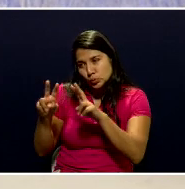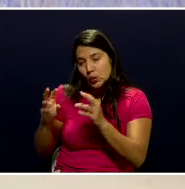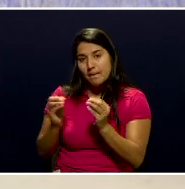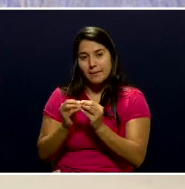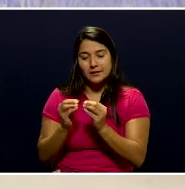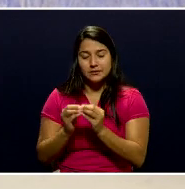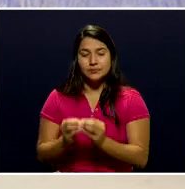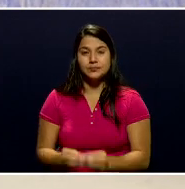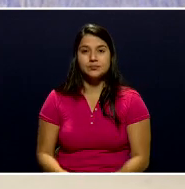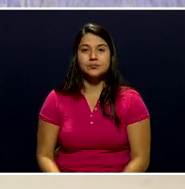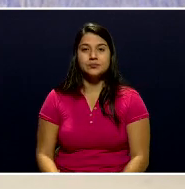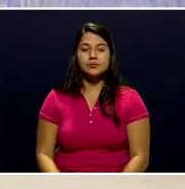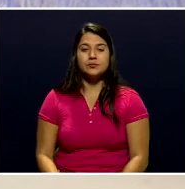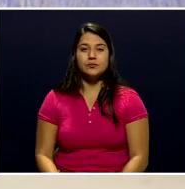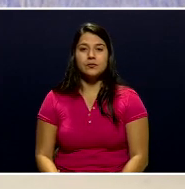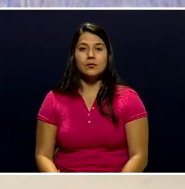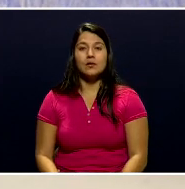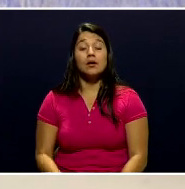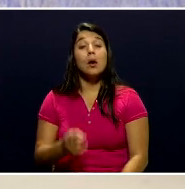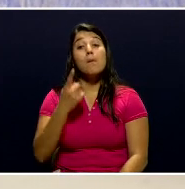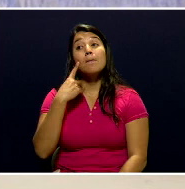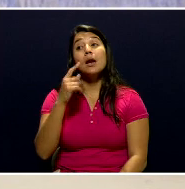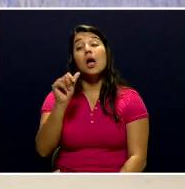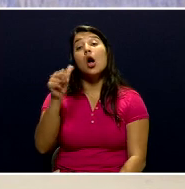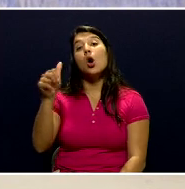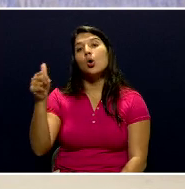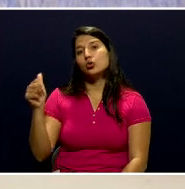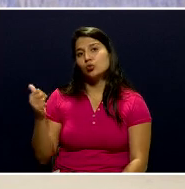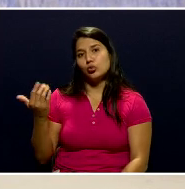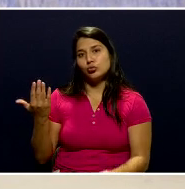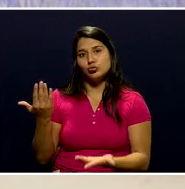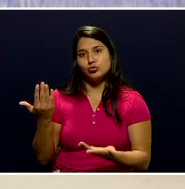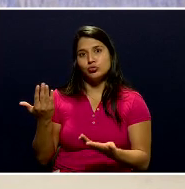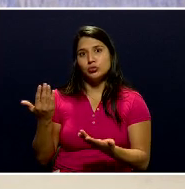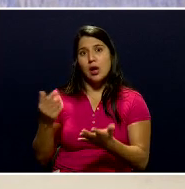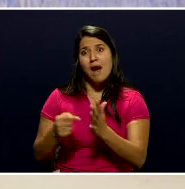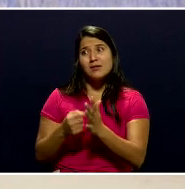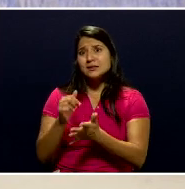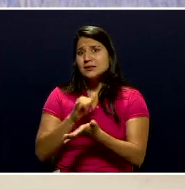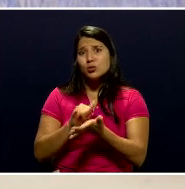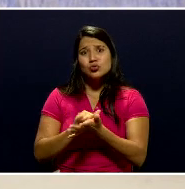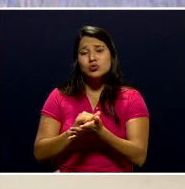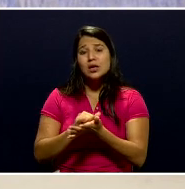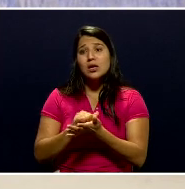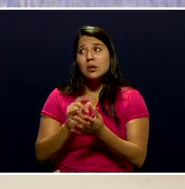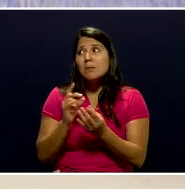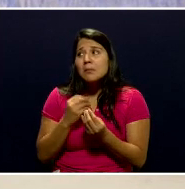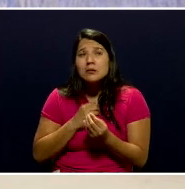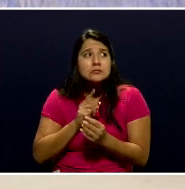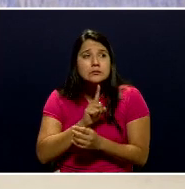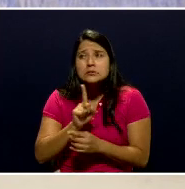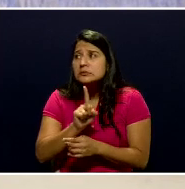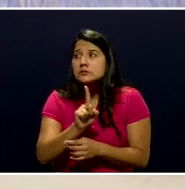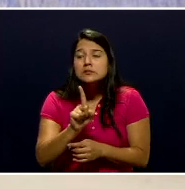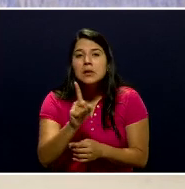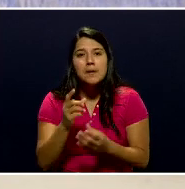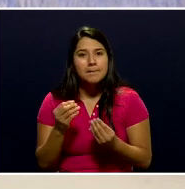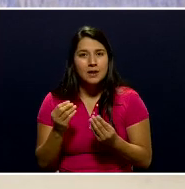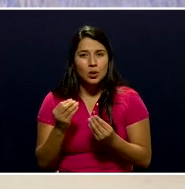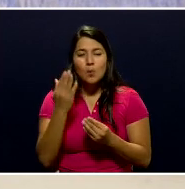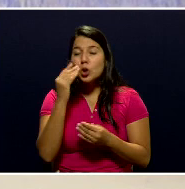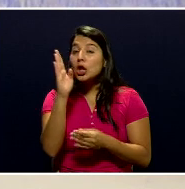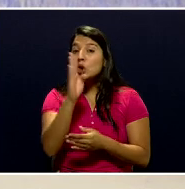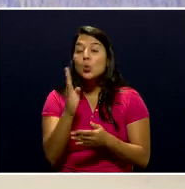fuertemente, para otros es un lugar de miedo porque nunca han utilizado el centro